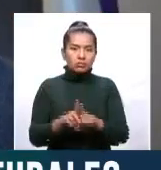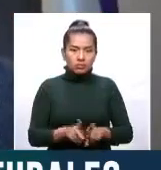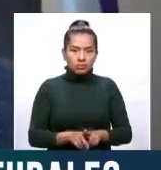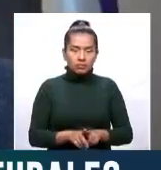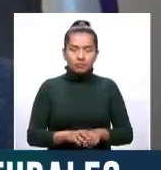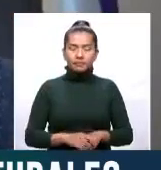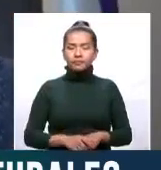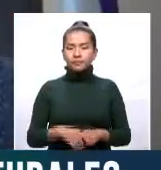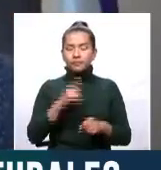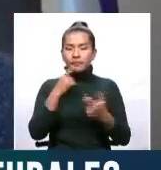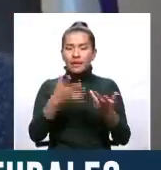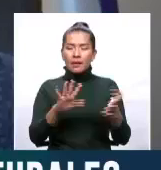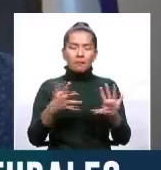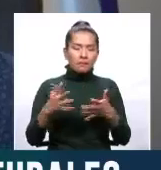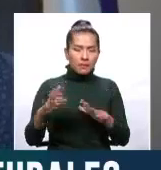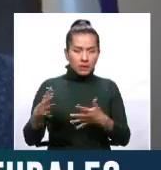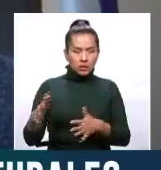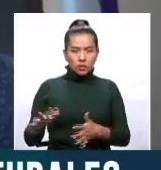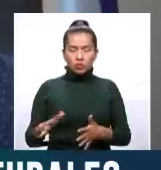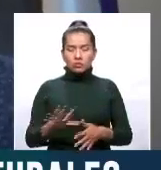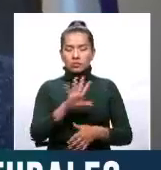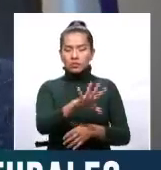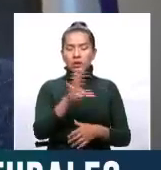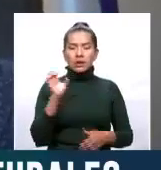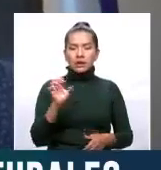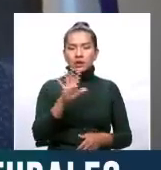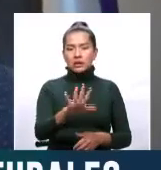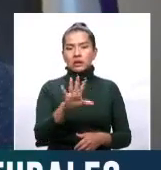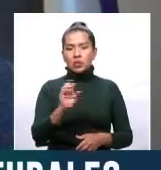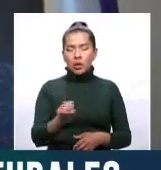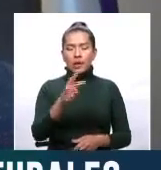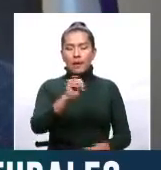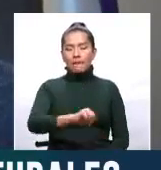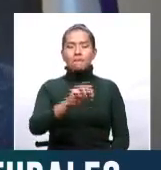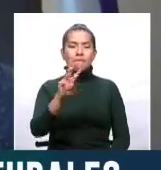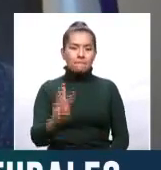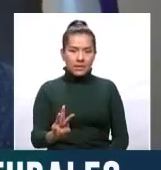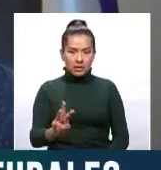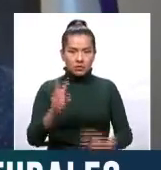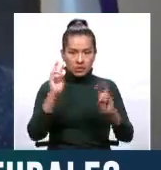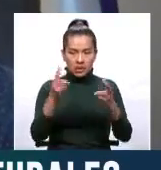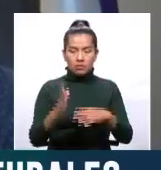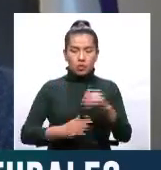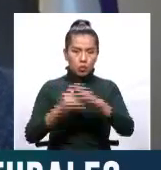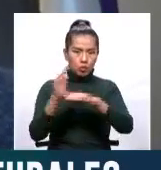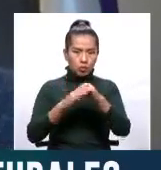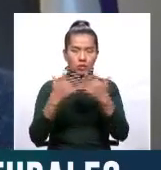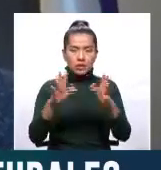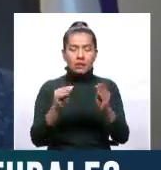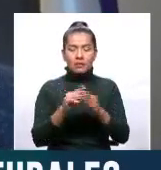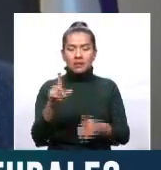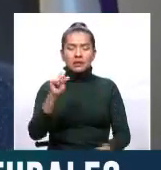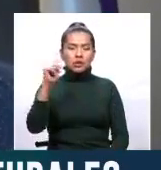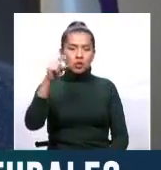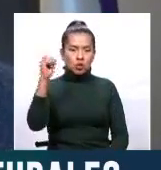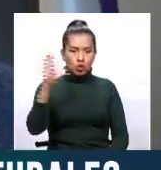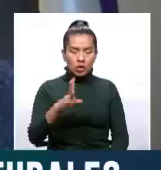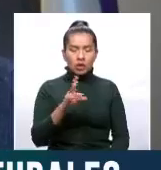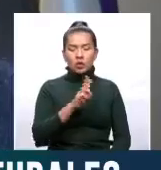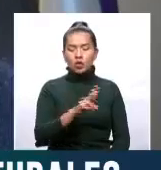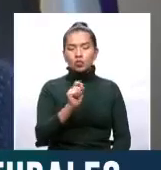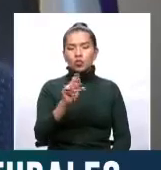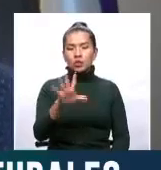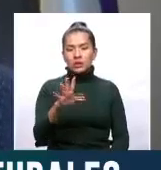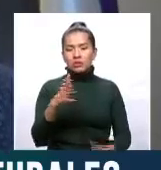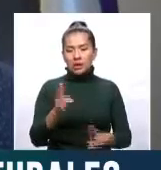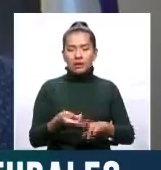curso alrededor de 550 megavatios en construcción. Estoy hablando de la solar Uyuni 2.5